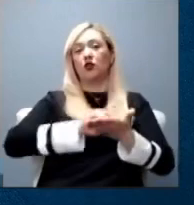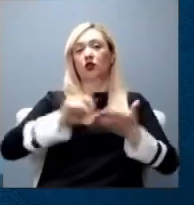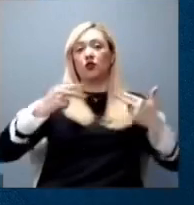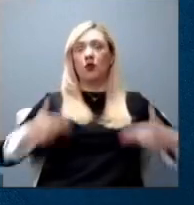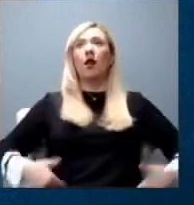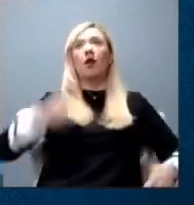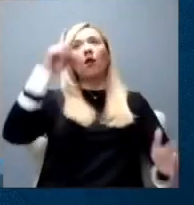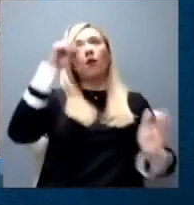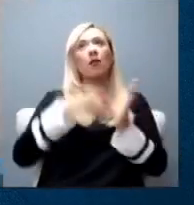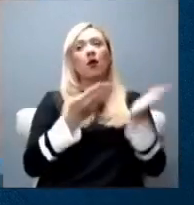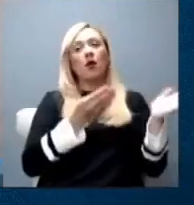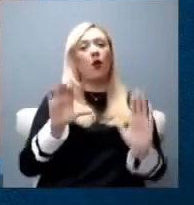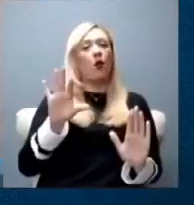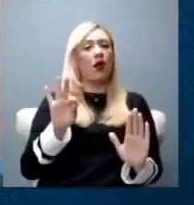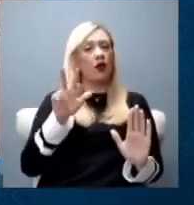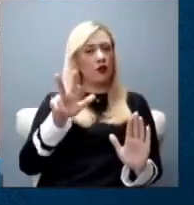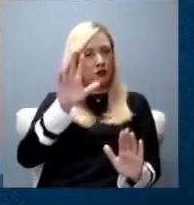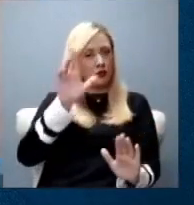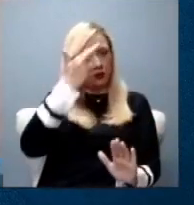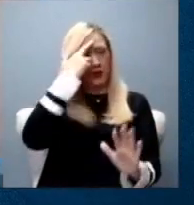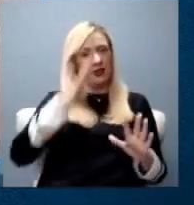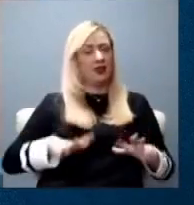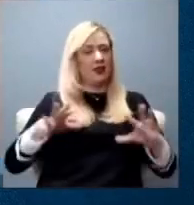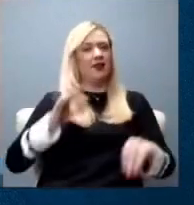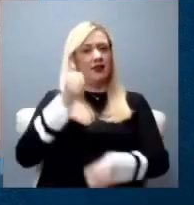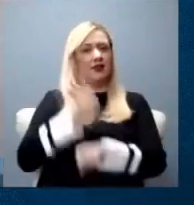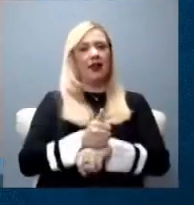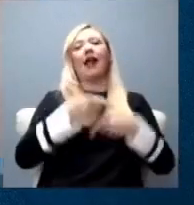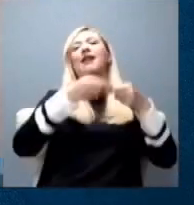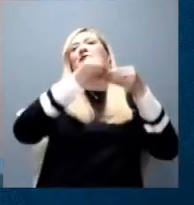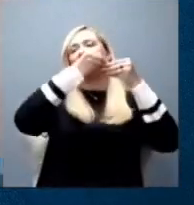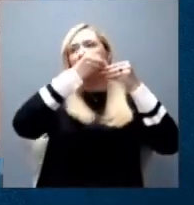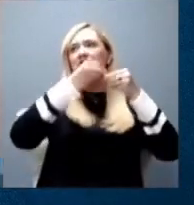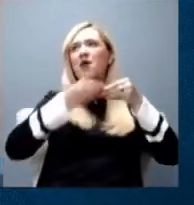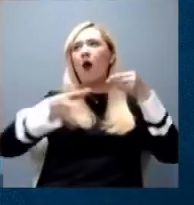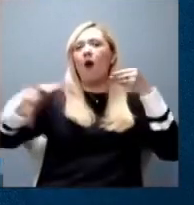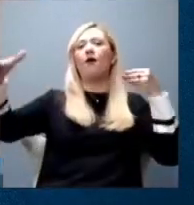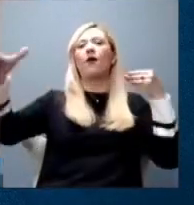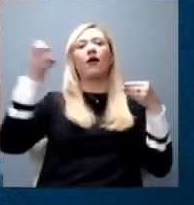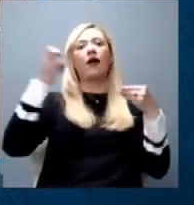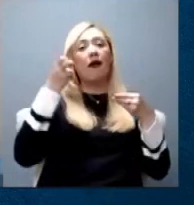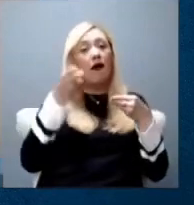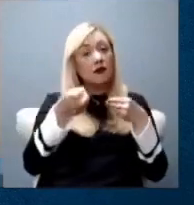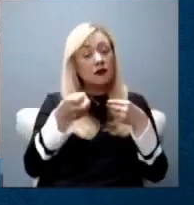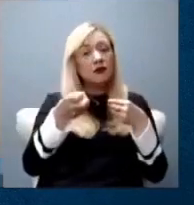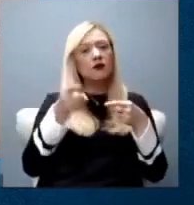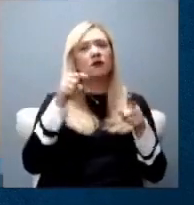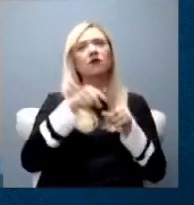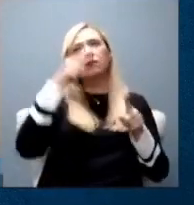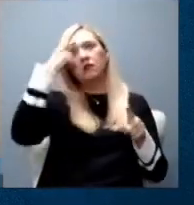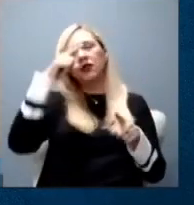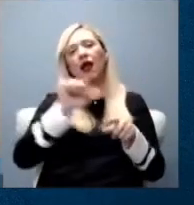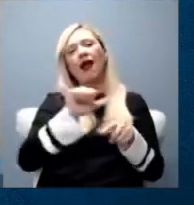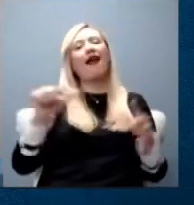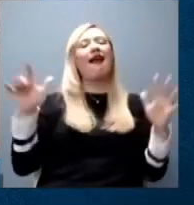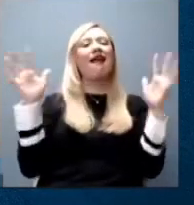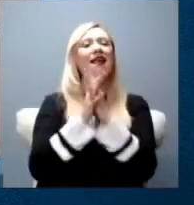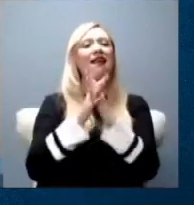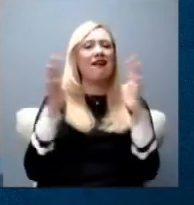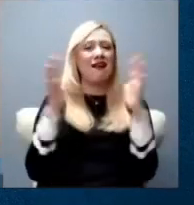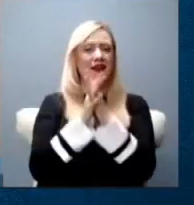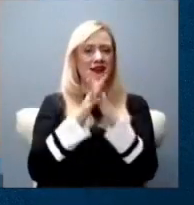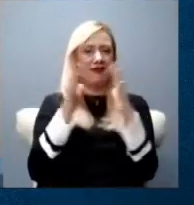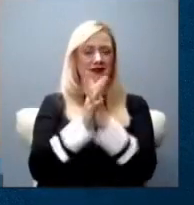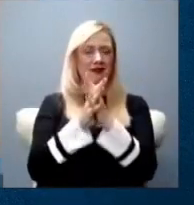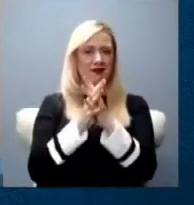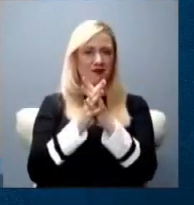1948, me parece. Y el derecho internacional humanitario tiene que ver con el derecho que se aplica en contextos de guerra. Esa es la principal